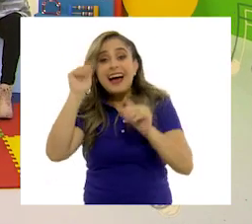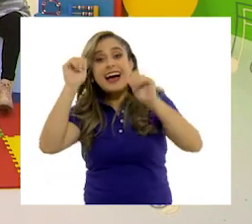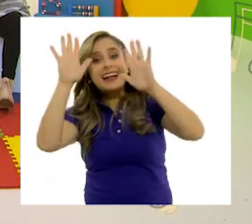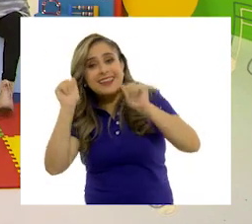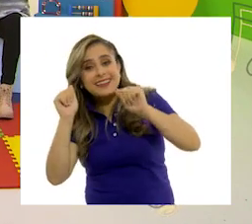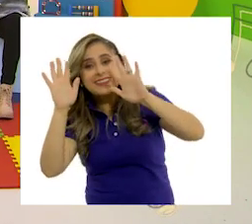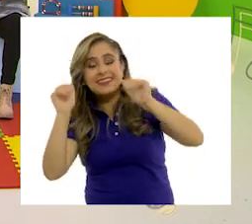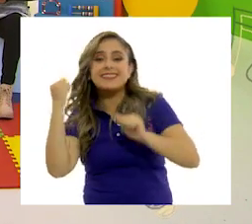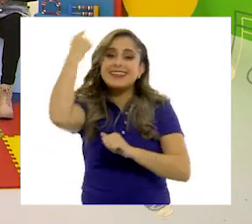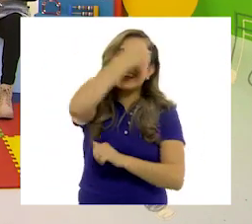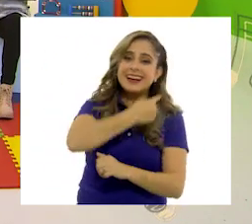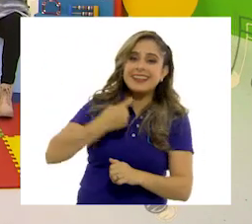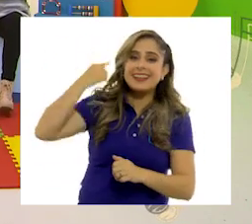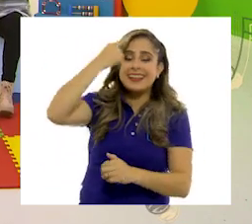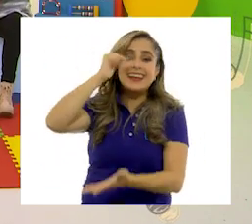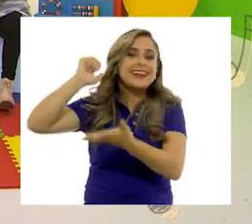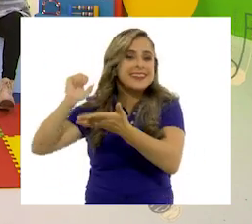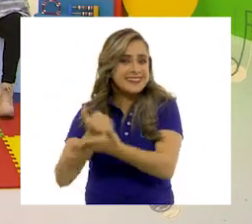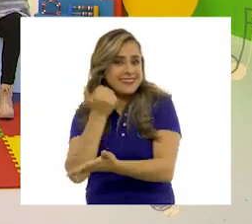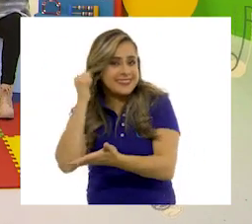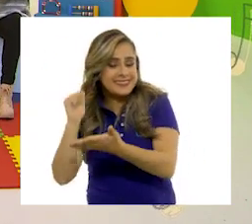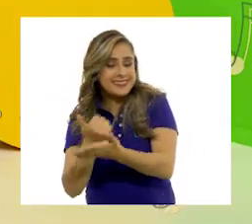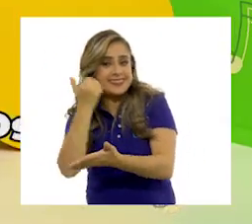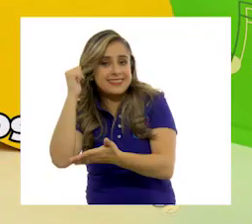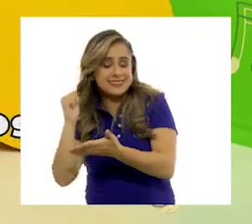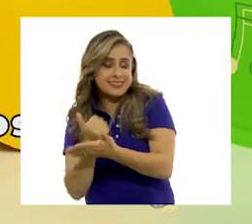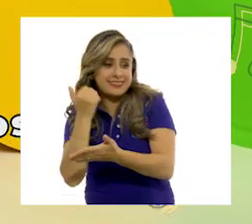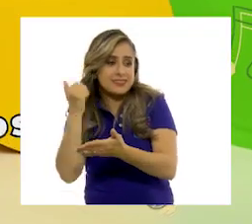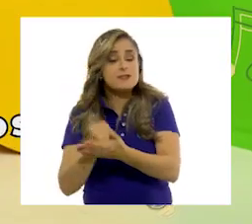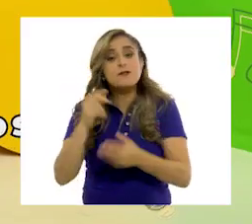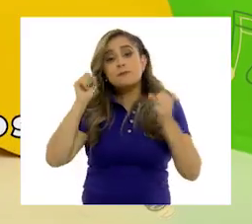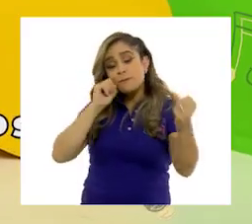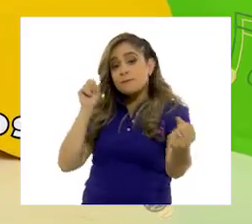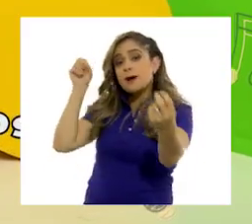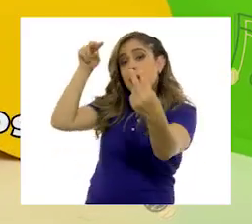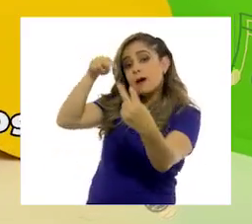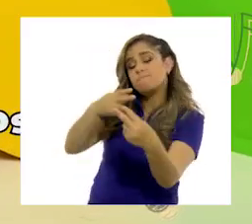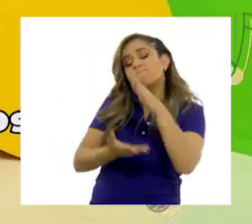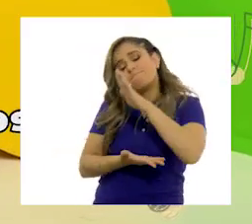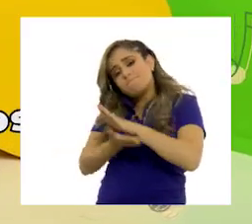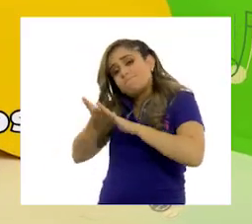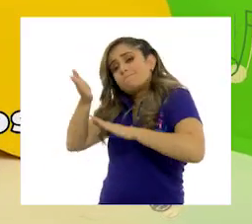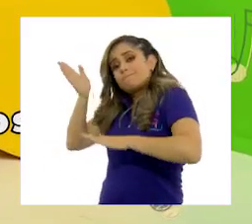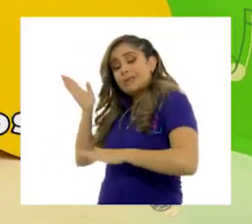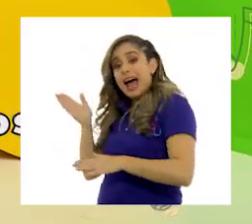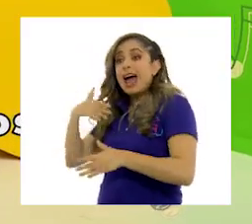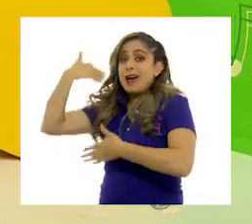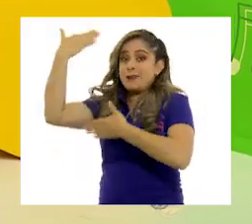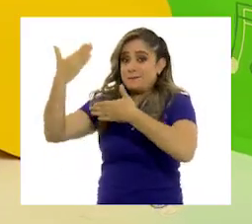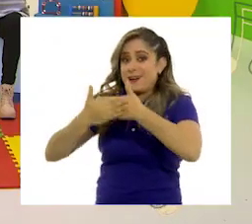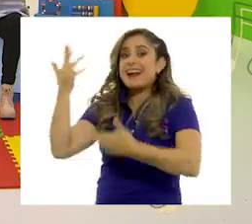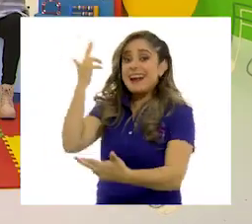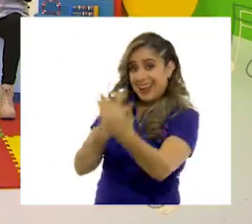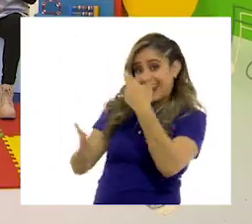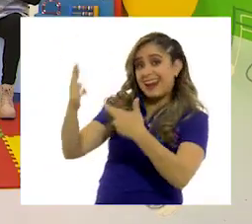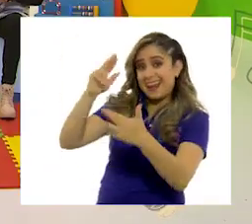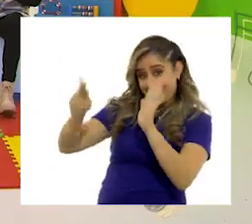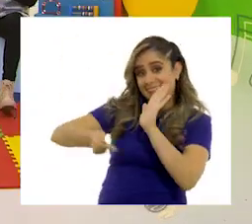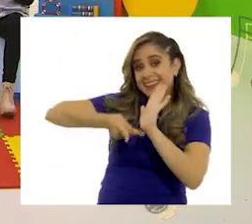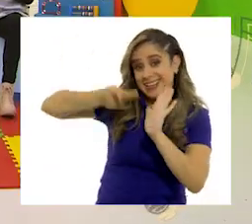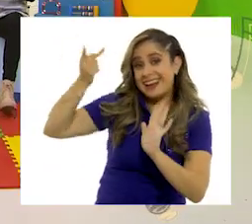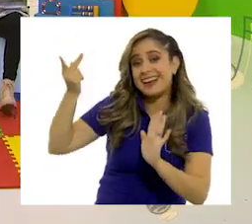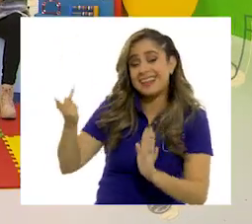Adiós, adiós, carita de arroz. Nos vemos, nos vamos, pero regresamos.